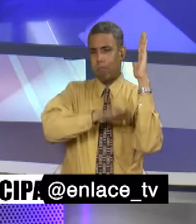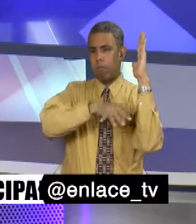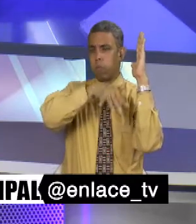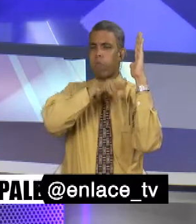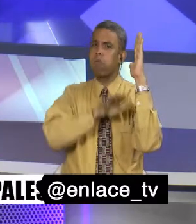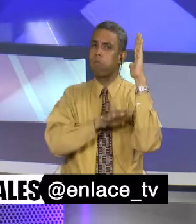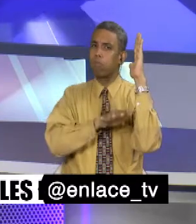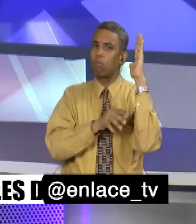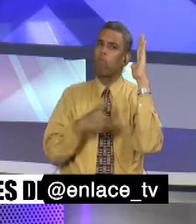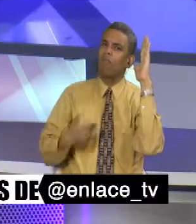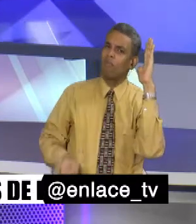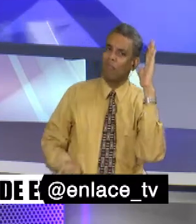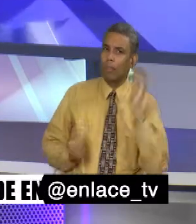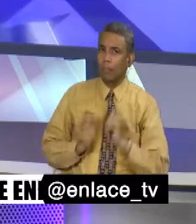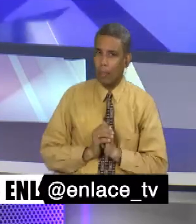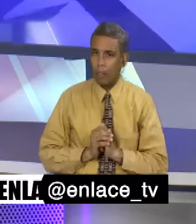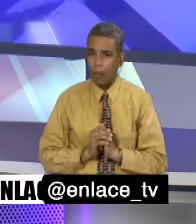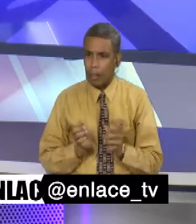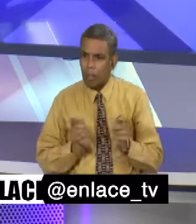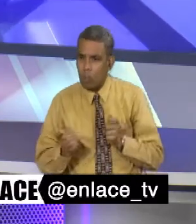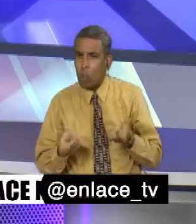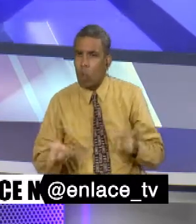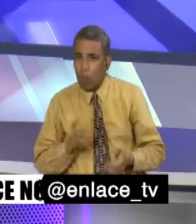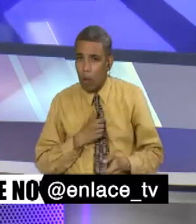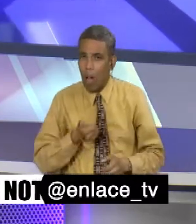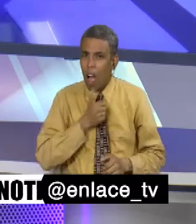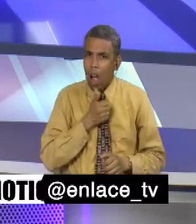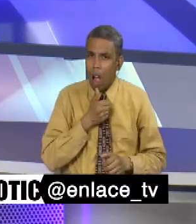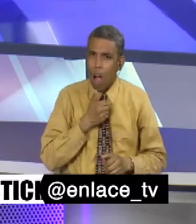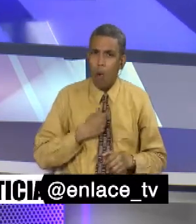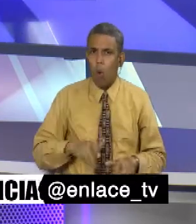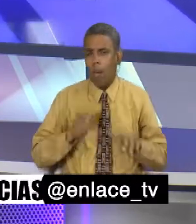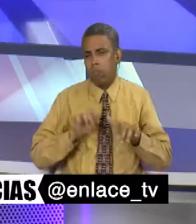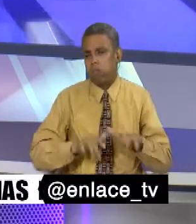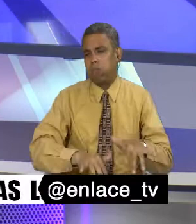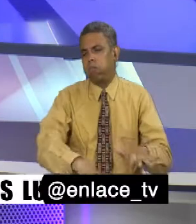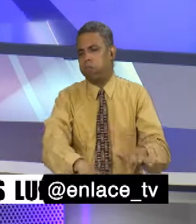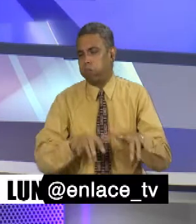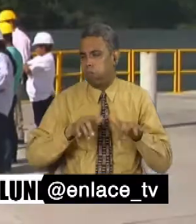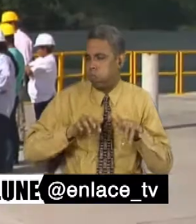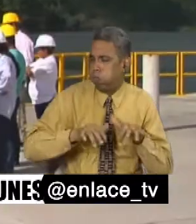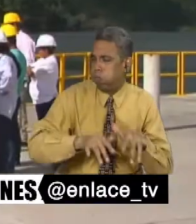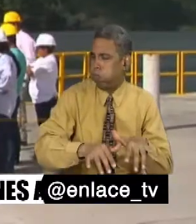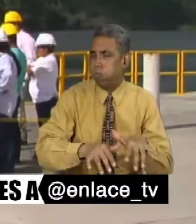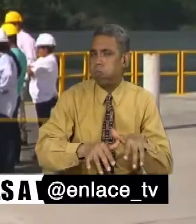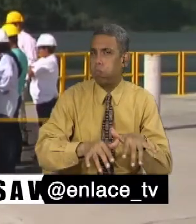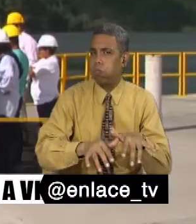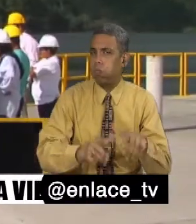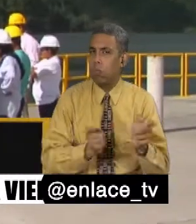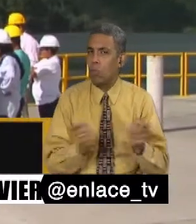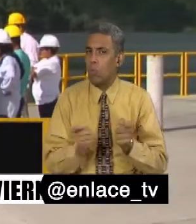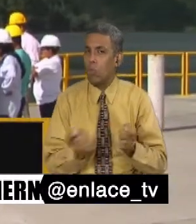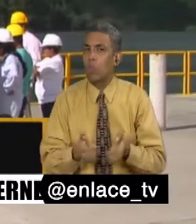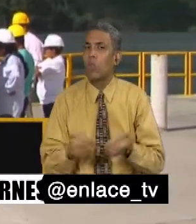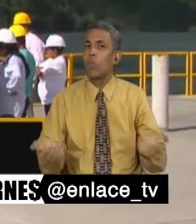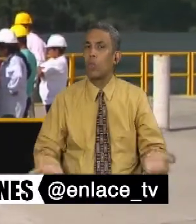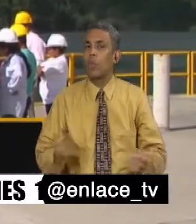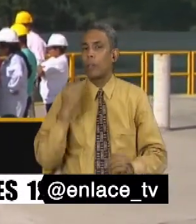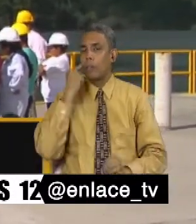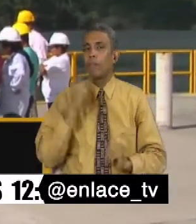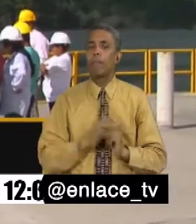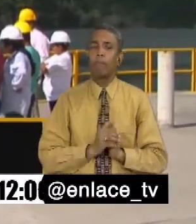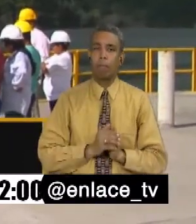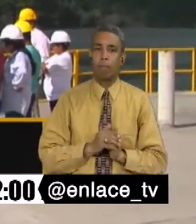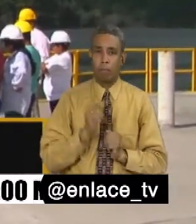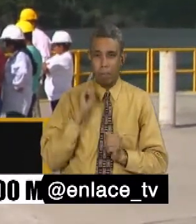la operación de vertimiento controlado que se hace en el embalse Topocoro. Las comunidades de los sectores de Marta en